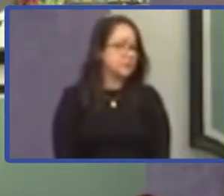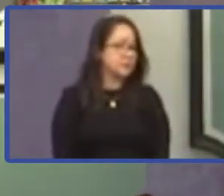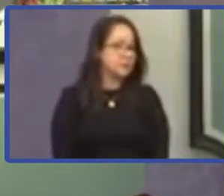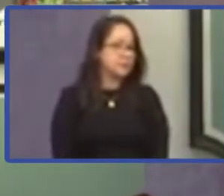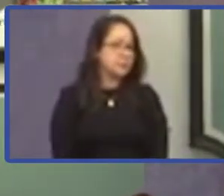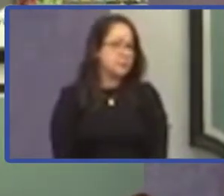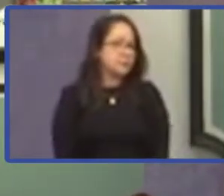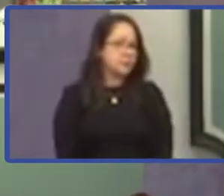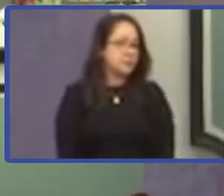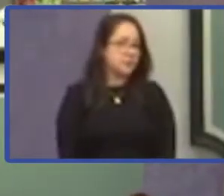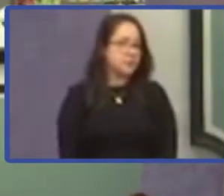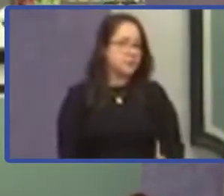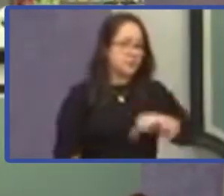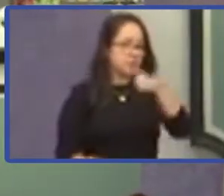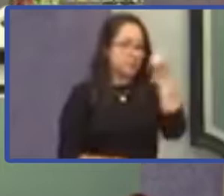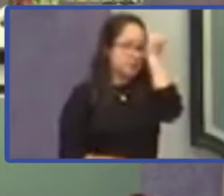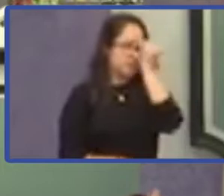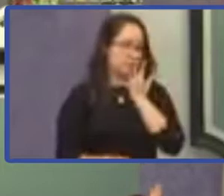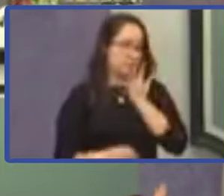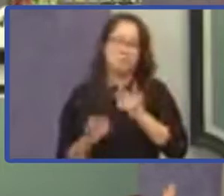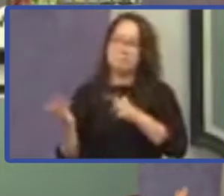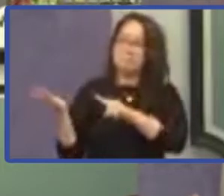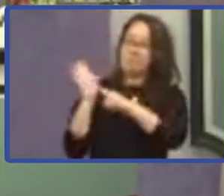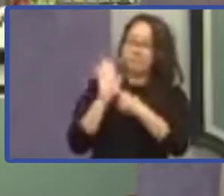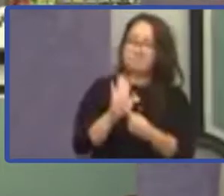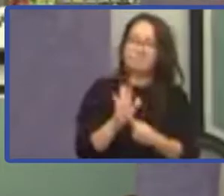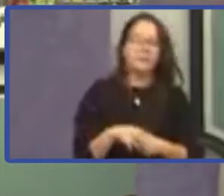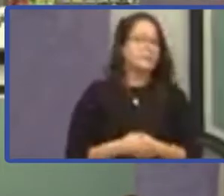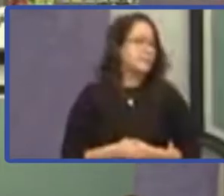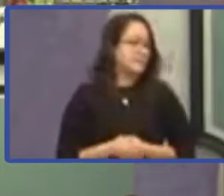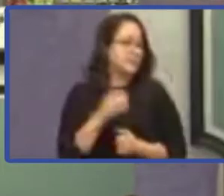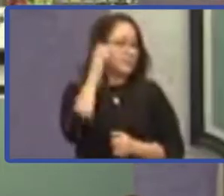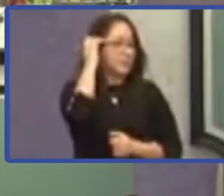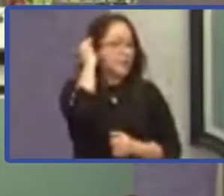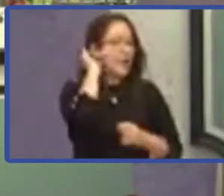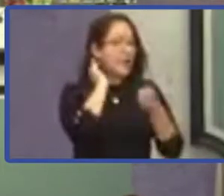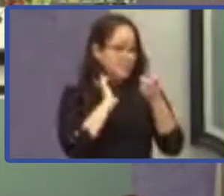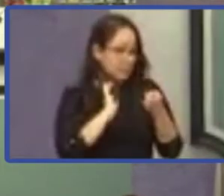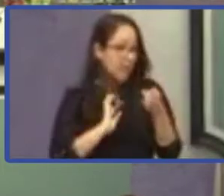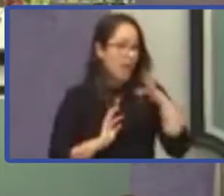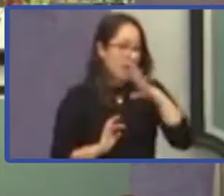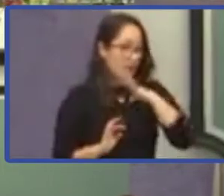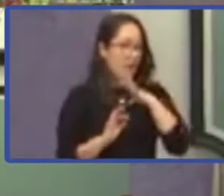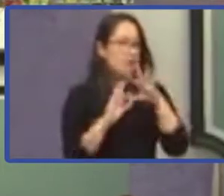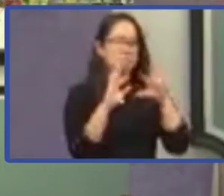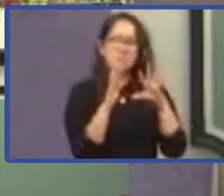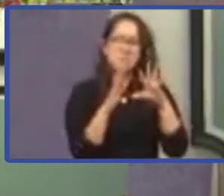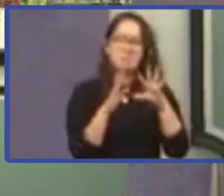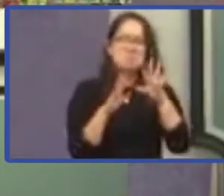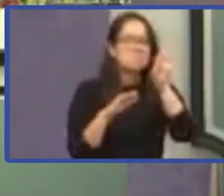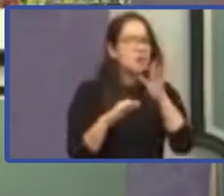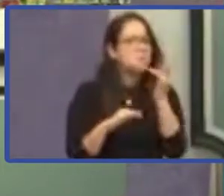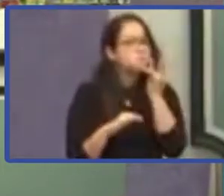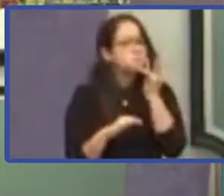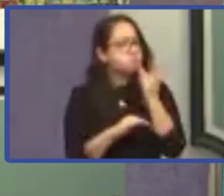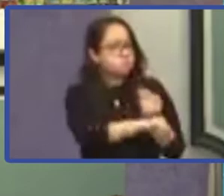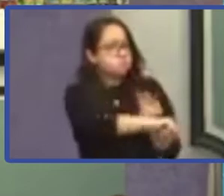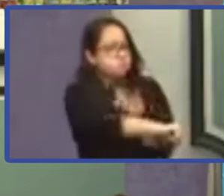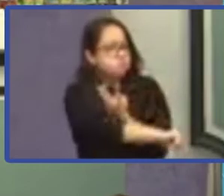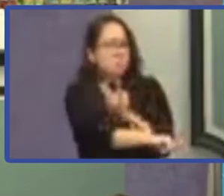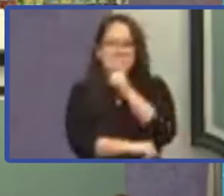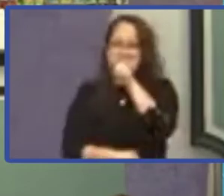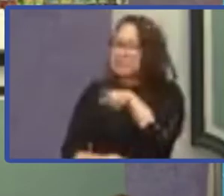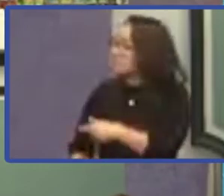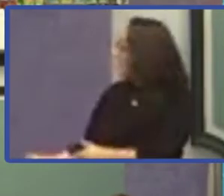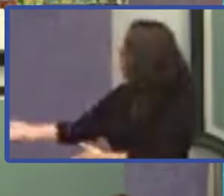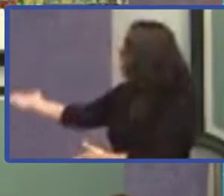esta es otra imagen en la que hay unas figuras que son como iguanas que están llenando también todo ese